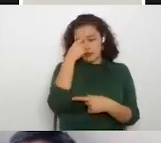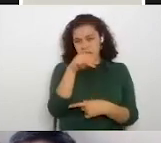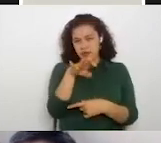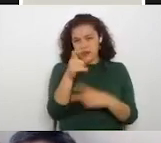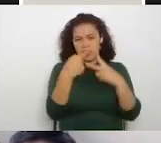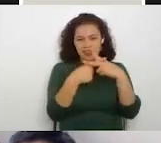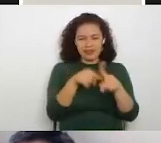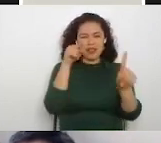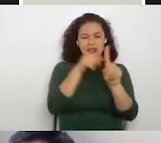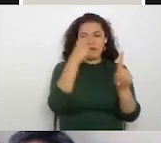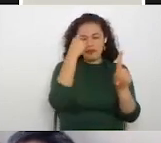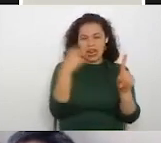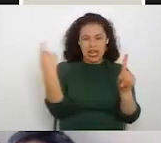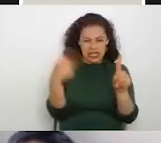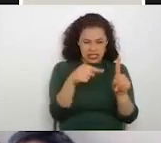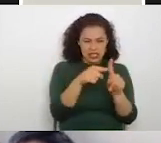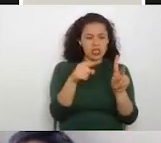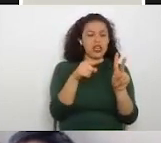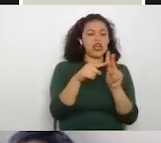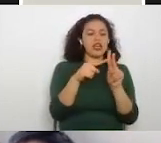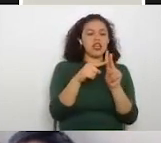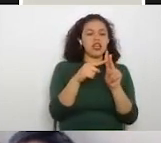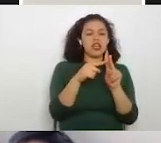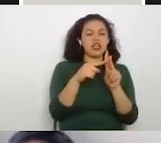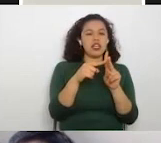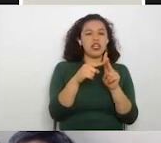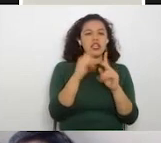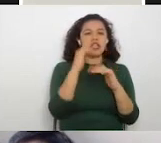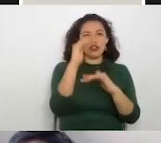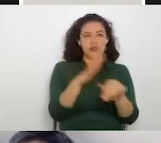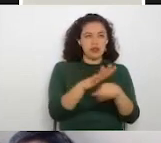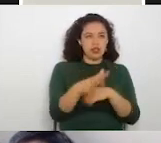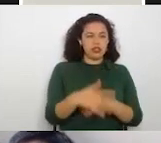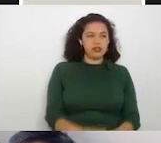el propósito del manual y qué es lo que abarca? ¿Sí?